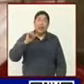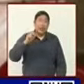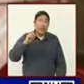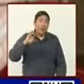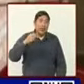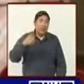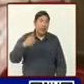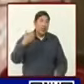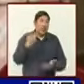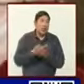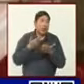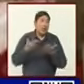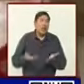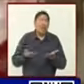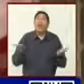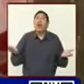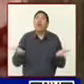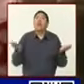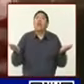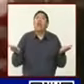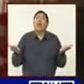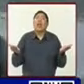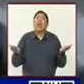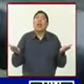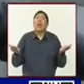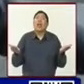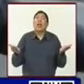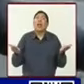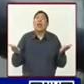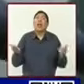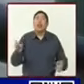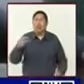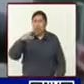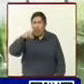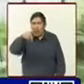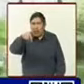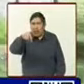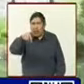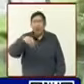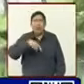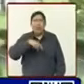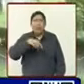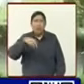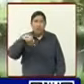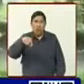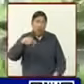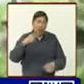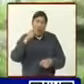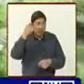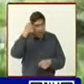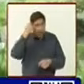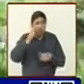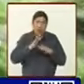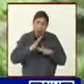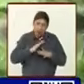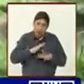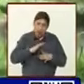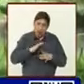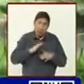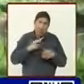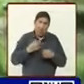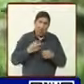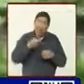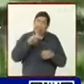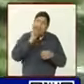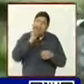donde llegó don Pedro. A ver, ¿hasta dónde llegó don Pedrito usted acá? Hasta donde el basurero me trajo y me dijo, tío, te has debido cansar, me ha invitado